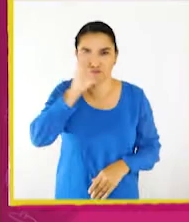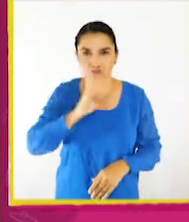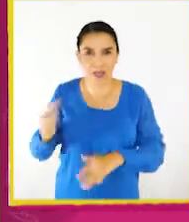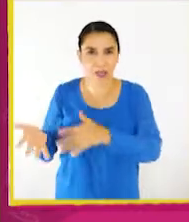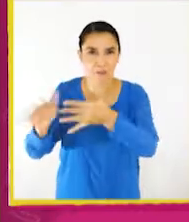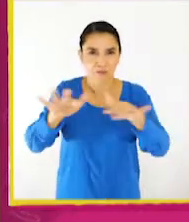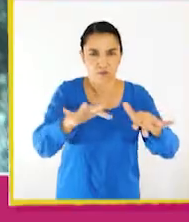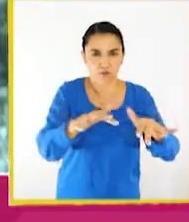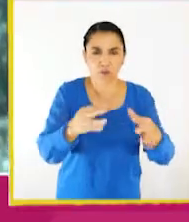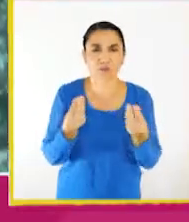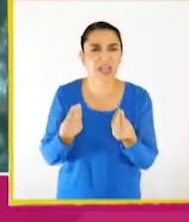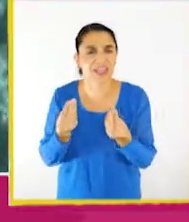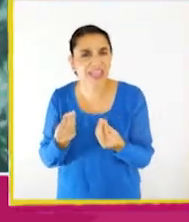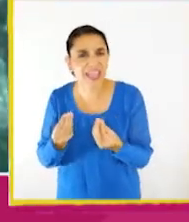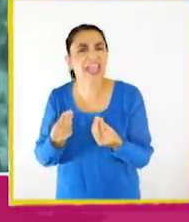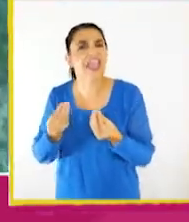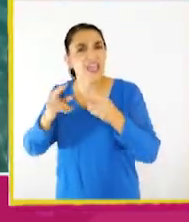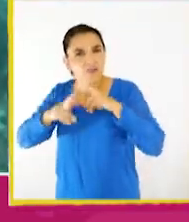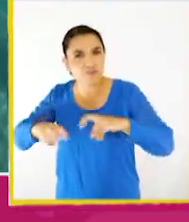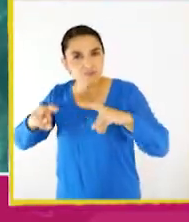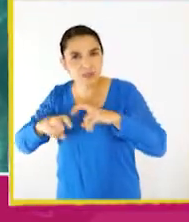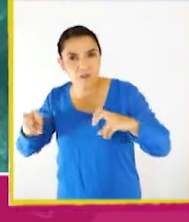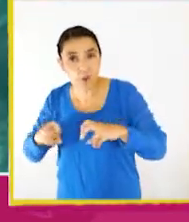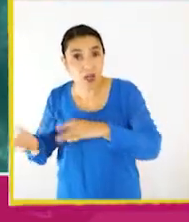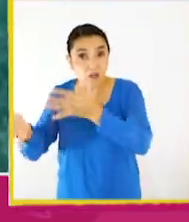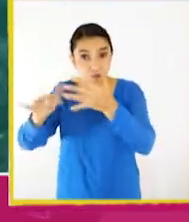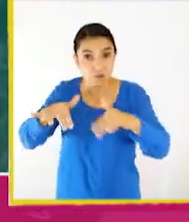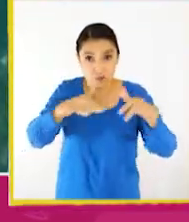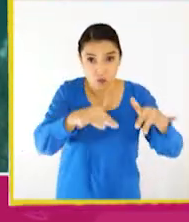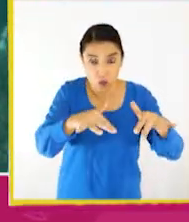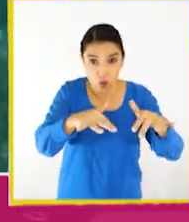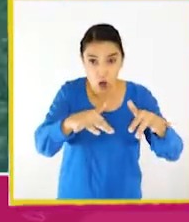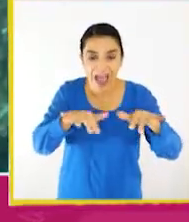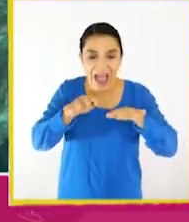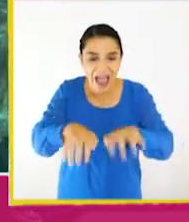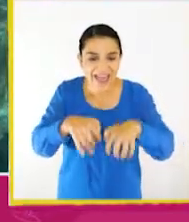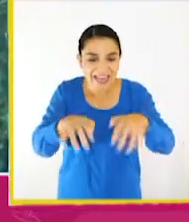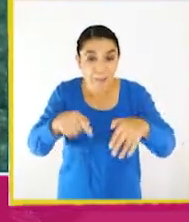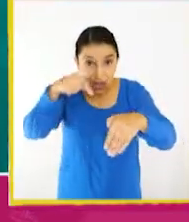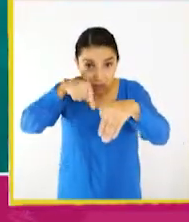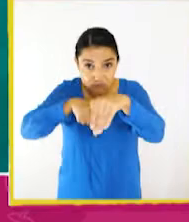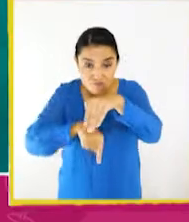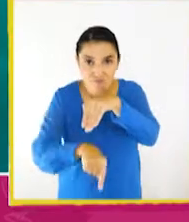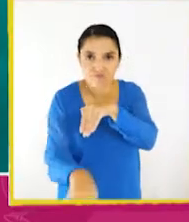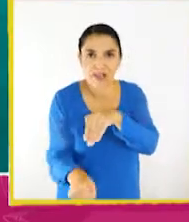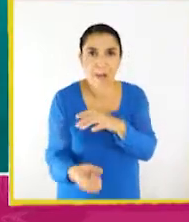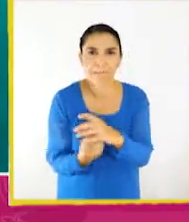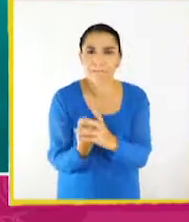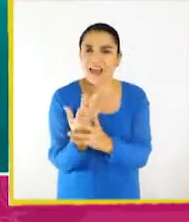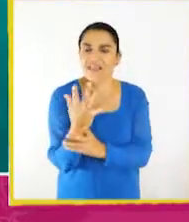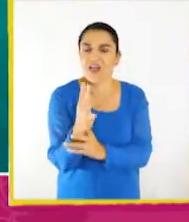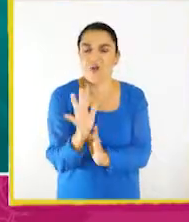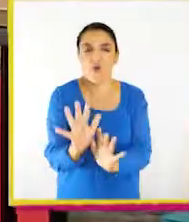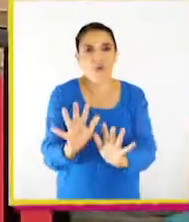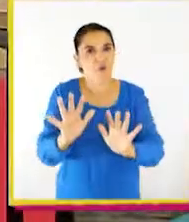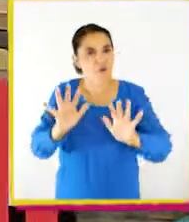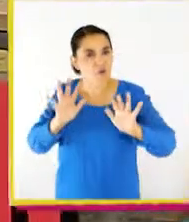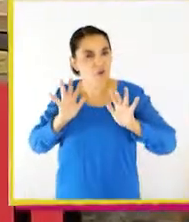¿Qué estudian los oceanógrafos? El océano, sus animales y las plantas que encontramos en él.